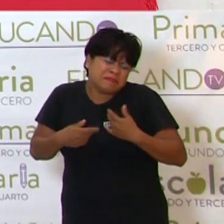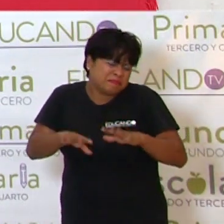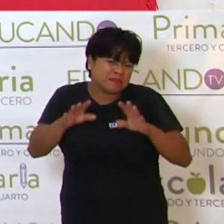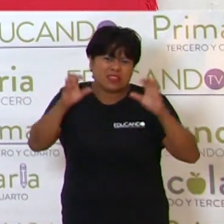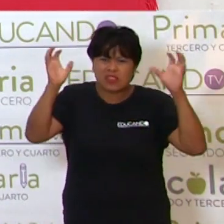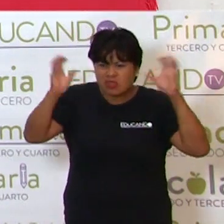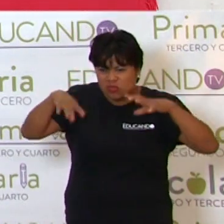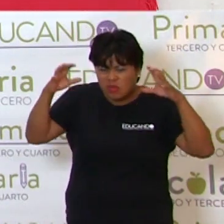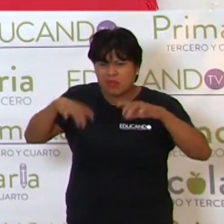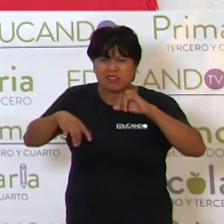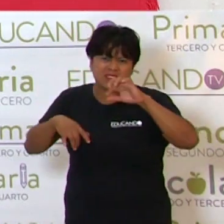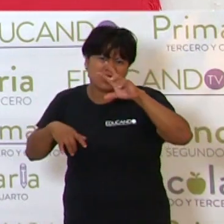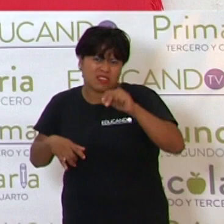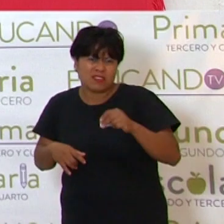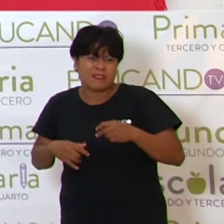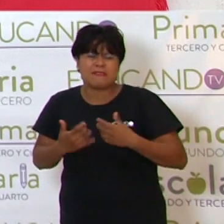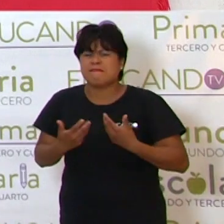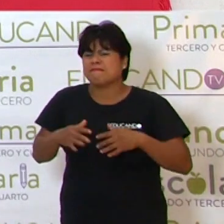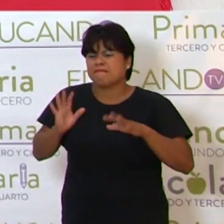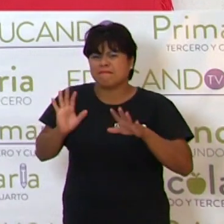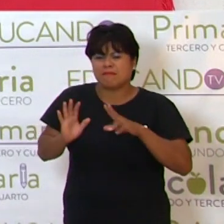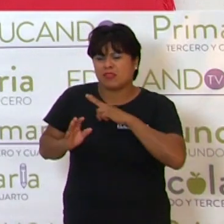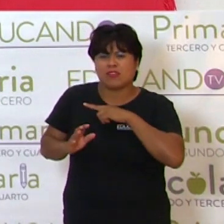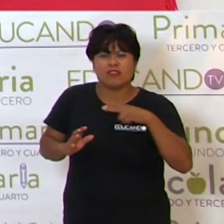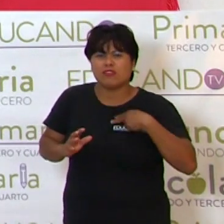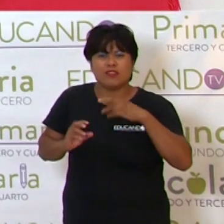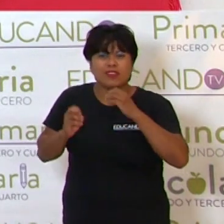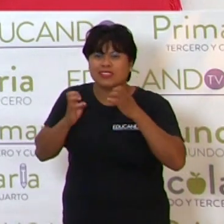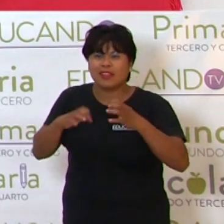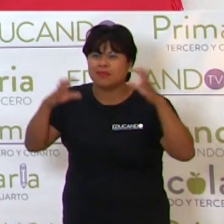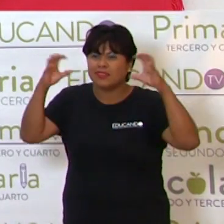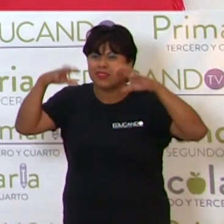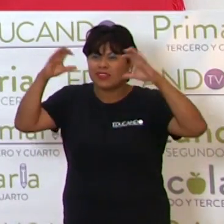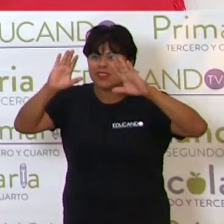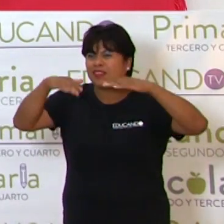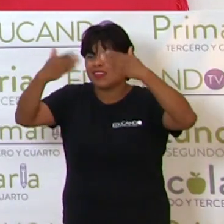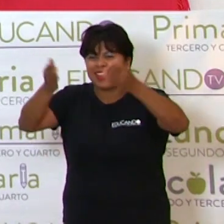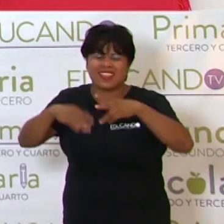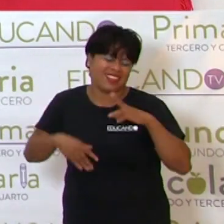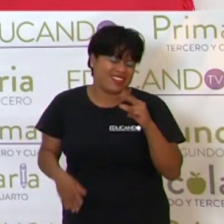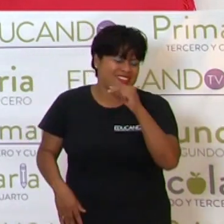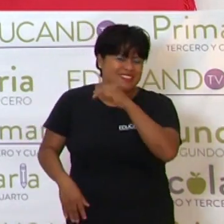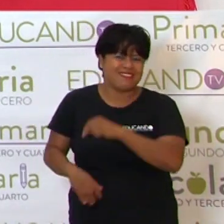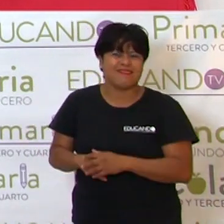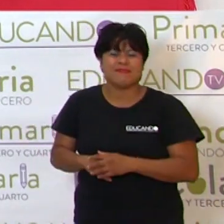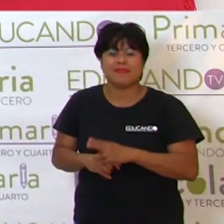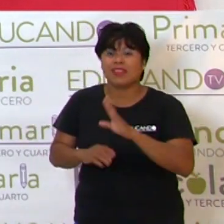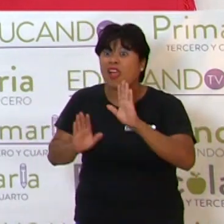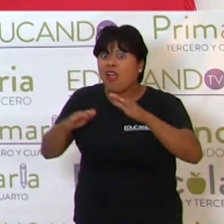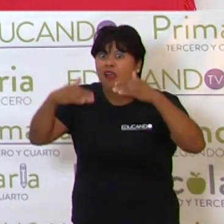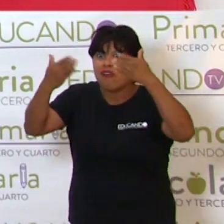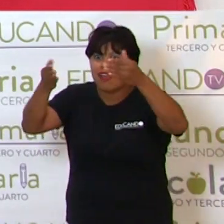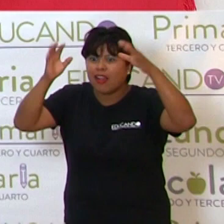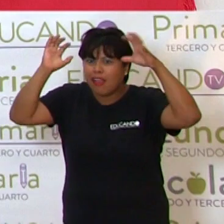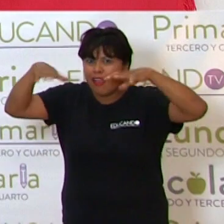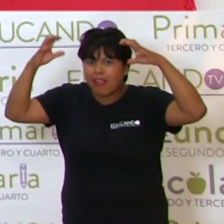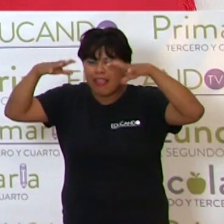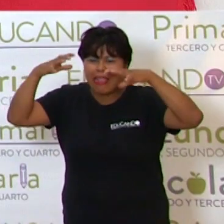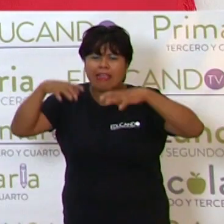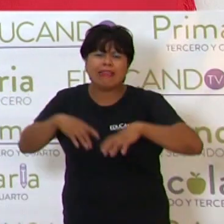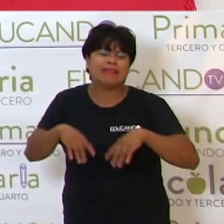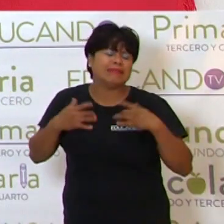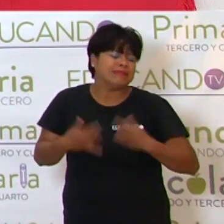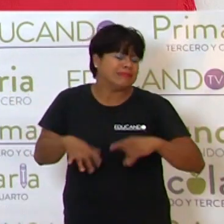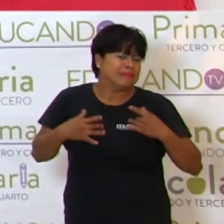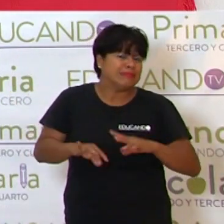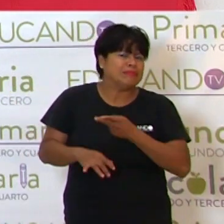no llueva. Nosotros no estamos bajo la lluvia. Claro que no. Los que están debajo de la lluvia,